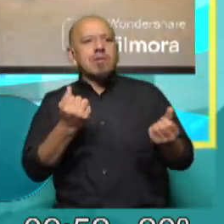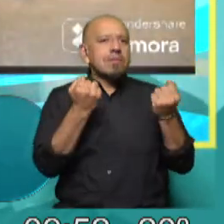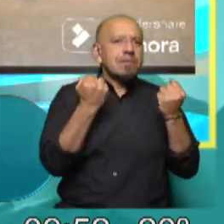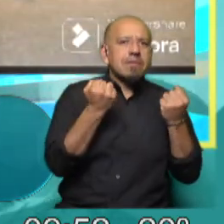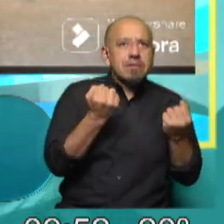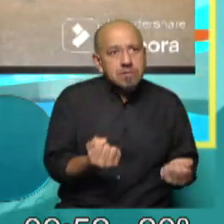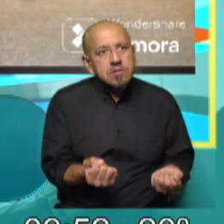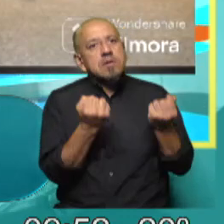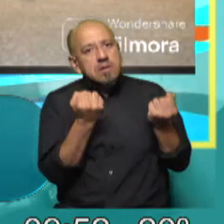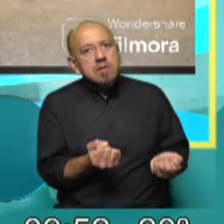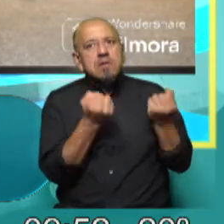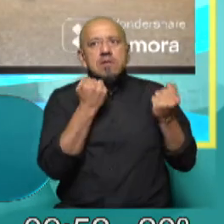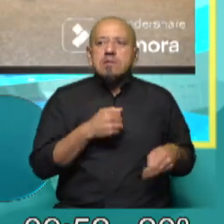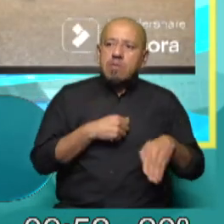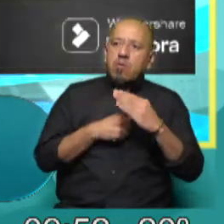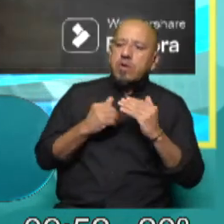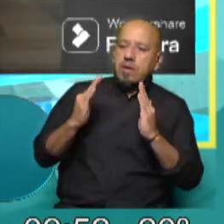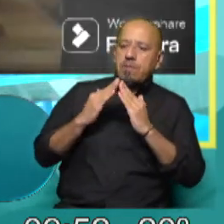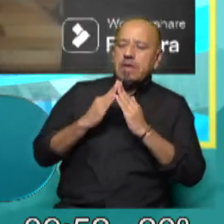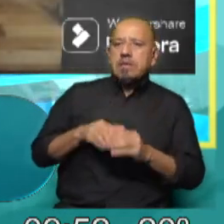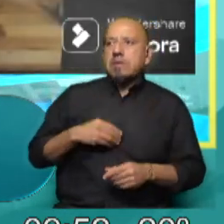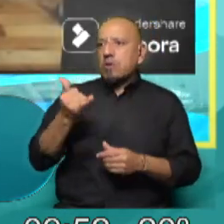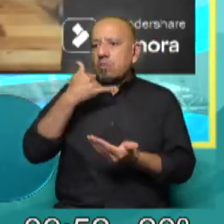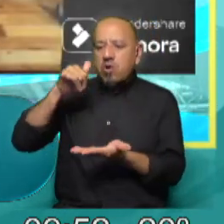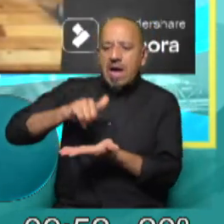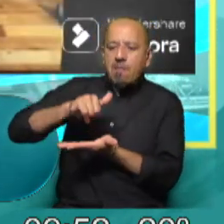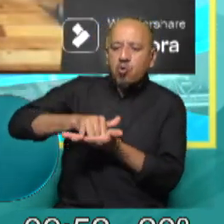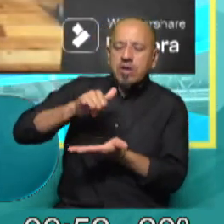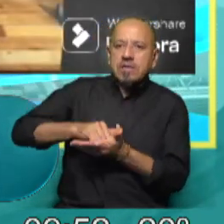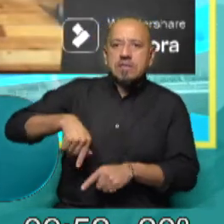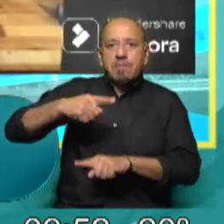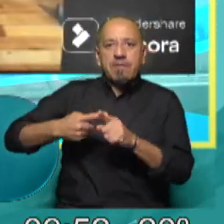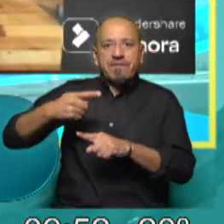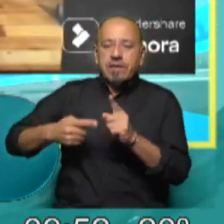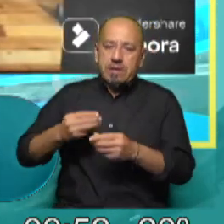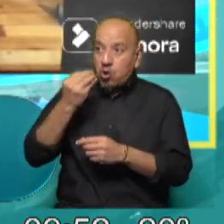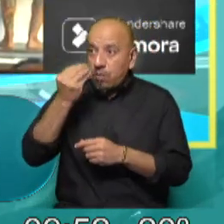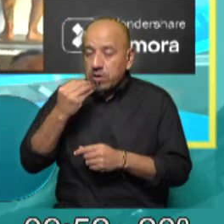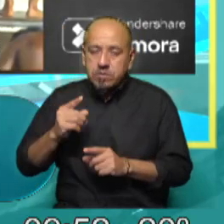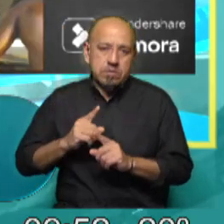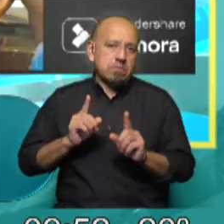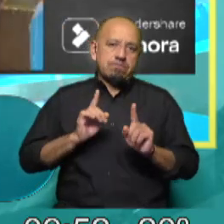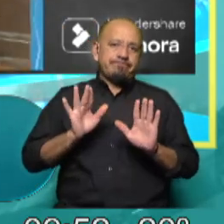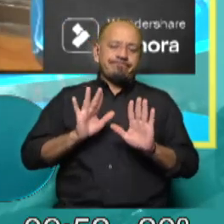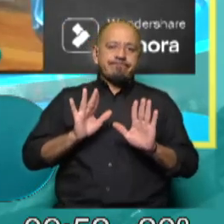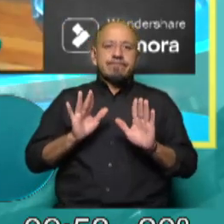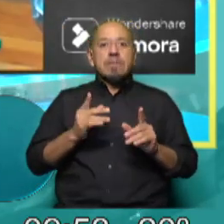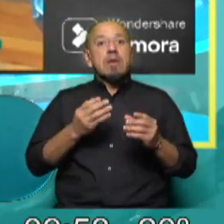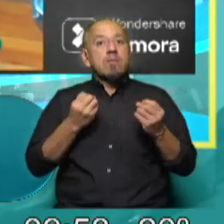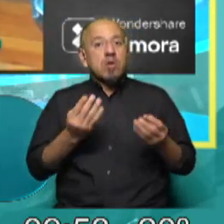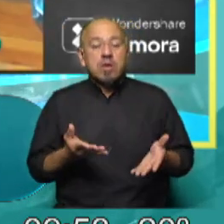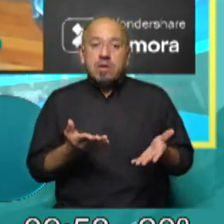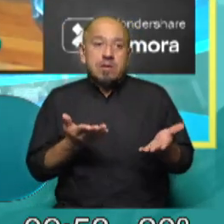me voy a casa y me como un chivito al plato con papa frita, por ejemplo. Porque estarías